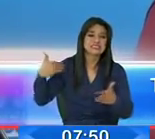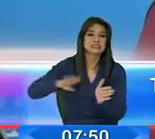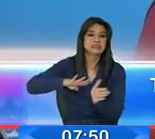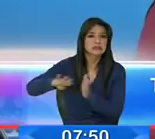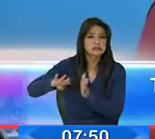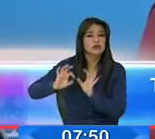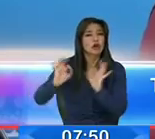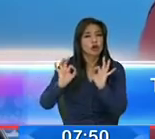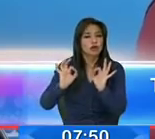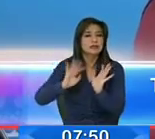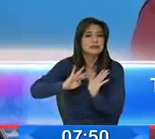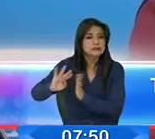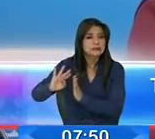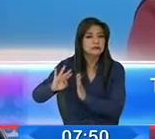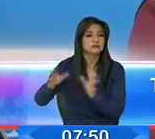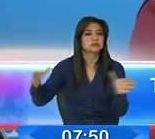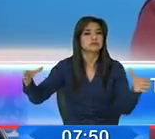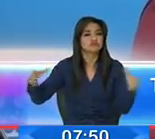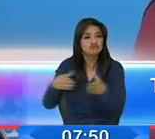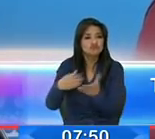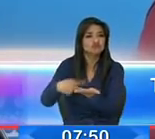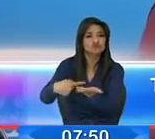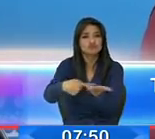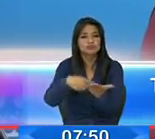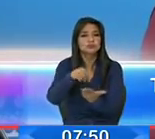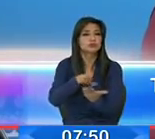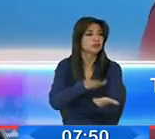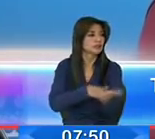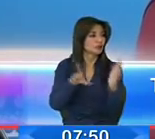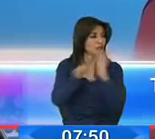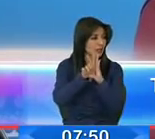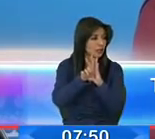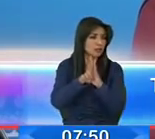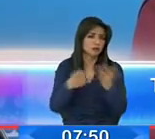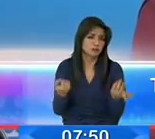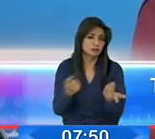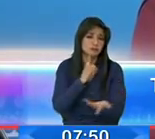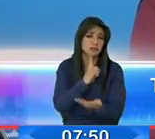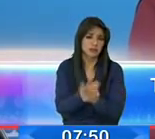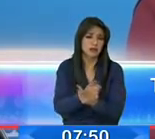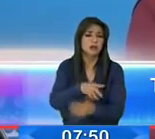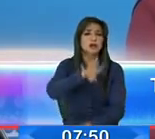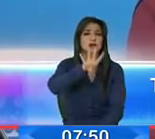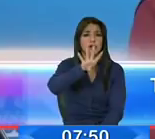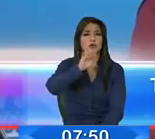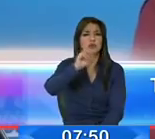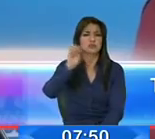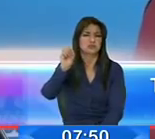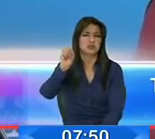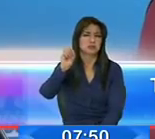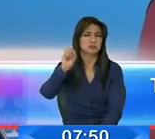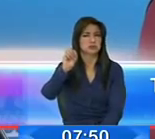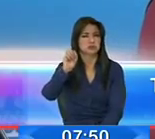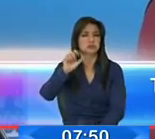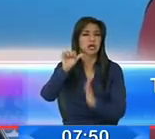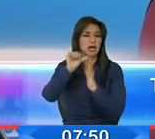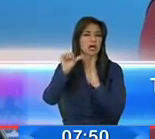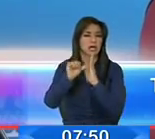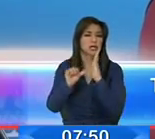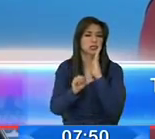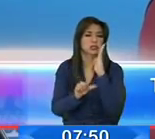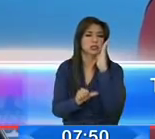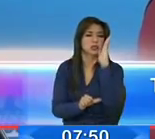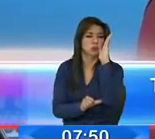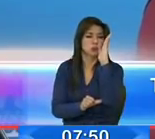a un lado en la discusión de este proyecto de ley, que realmente sí fueron 400 y pico artículos que